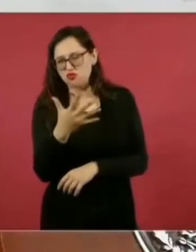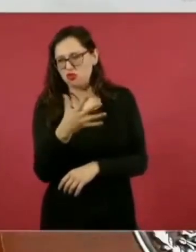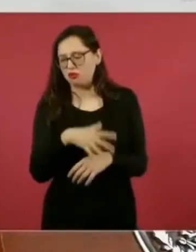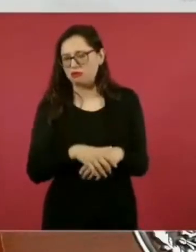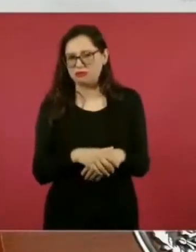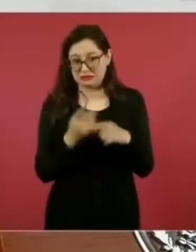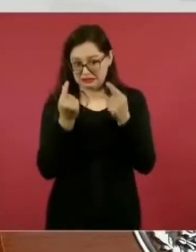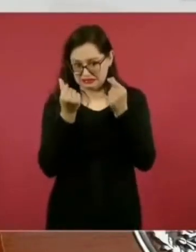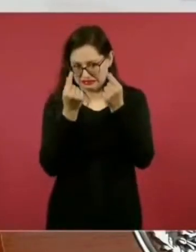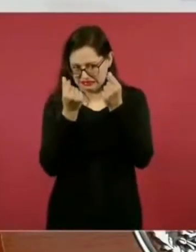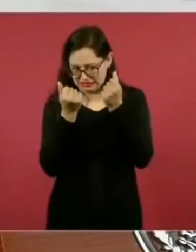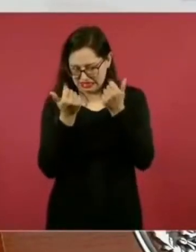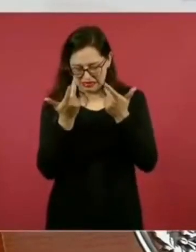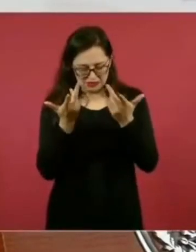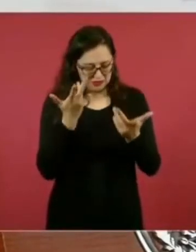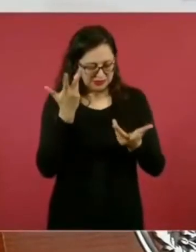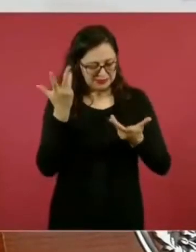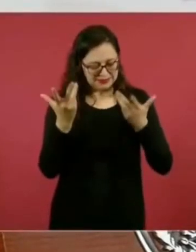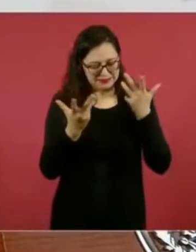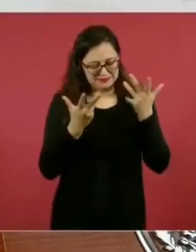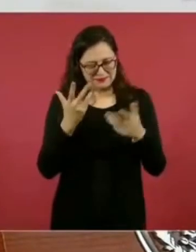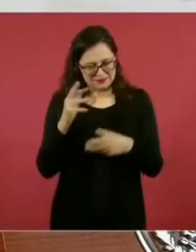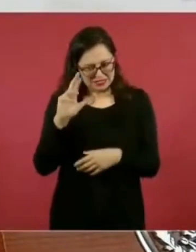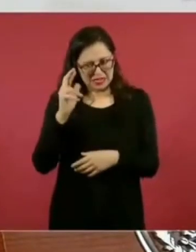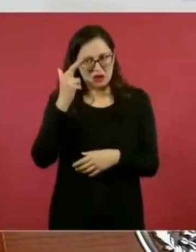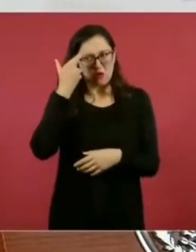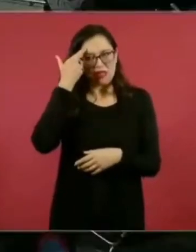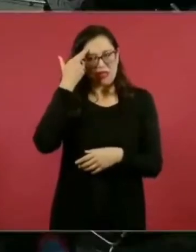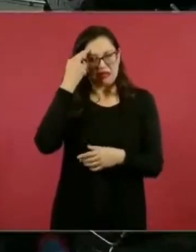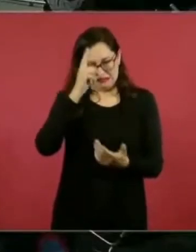como había sucedido con la Policía Federal.